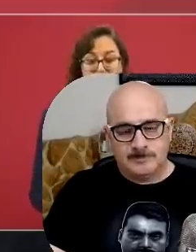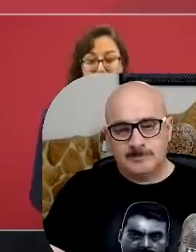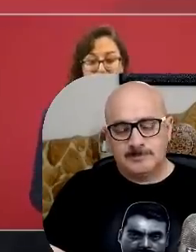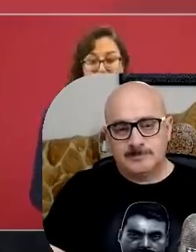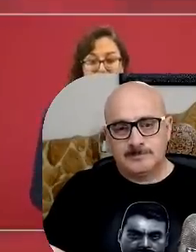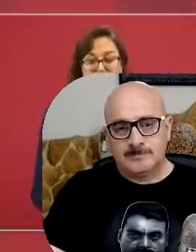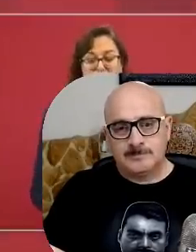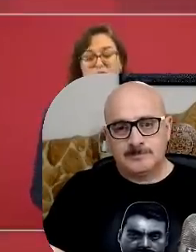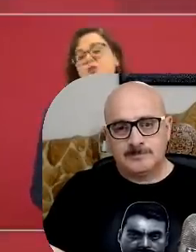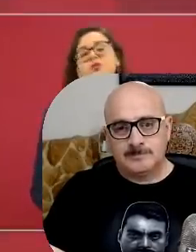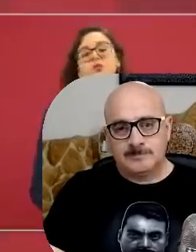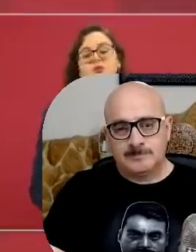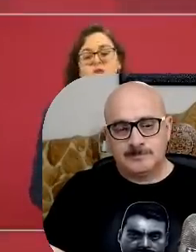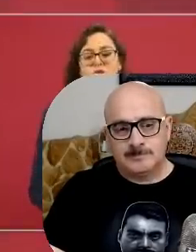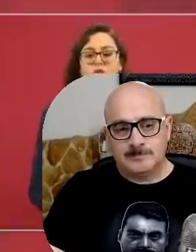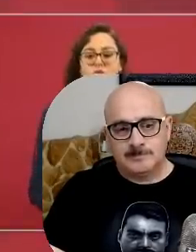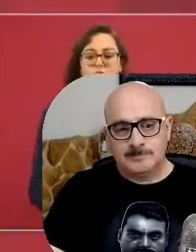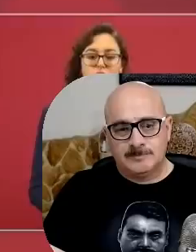nos están